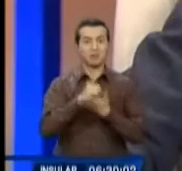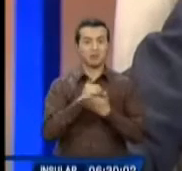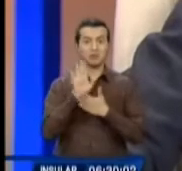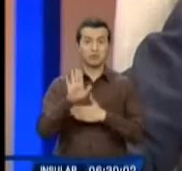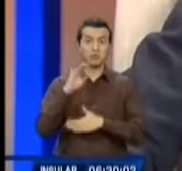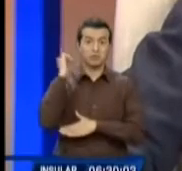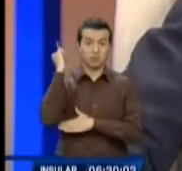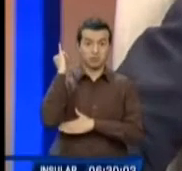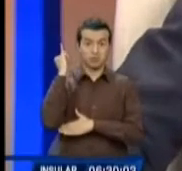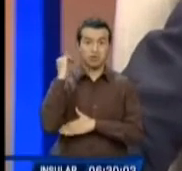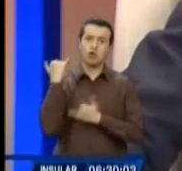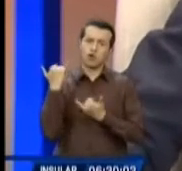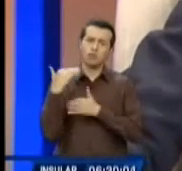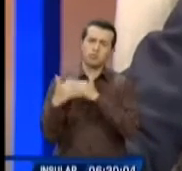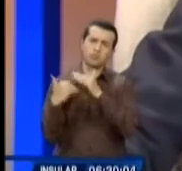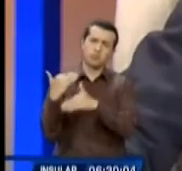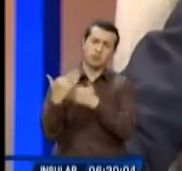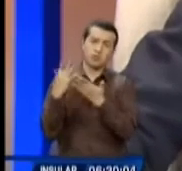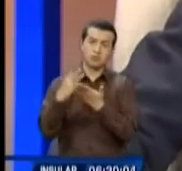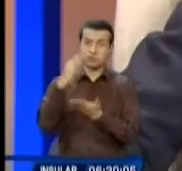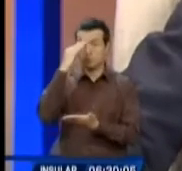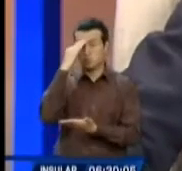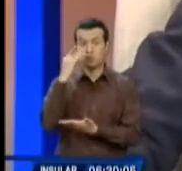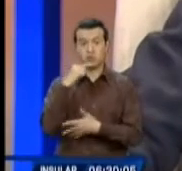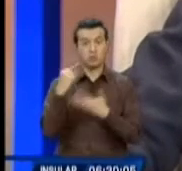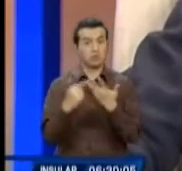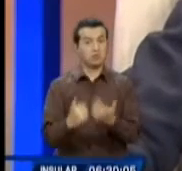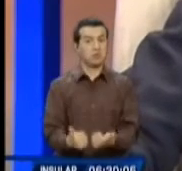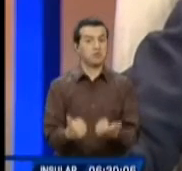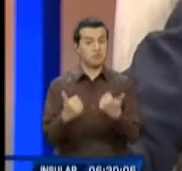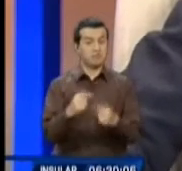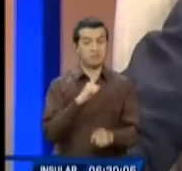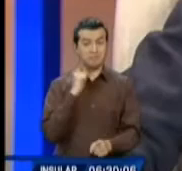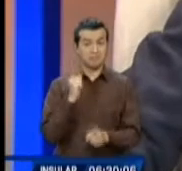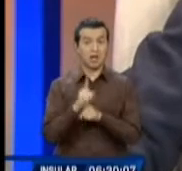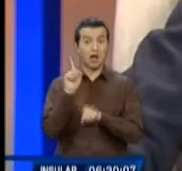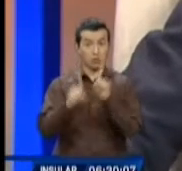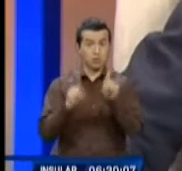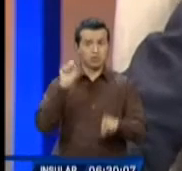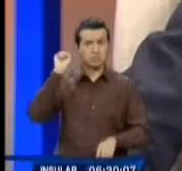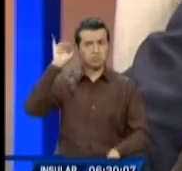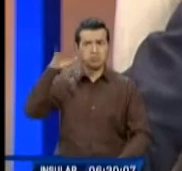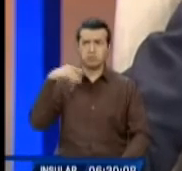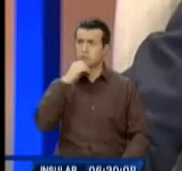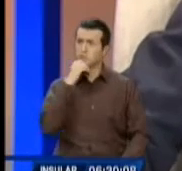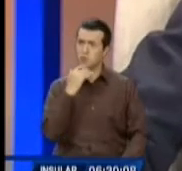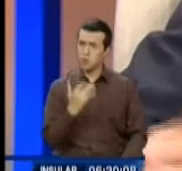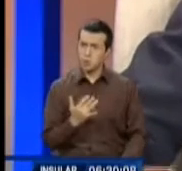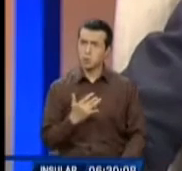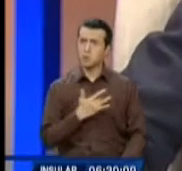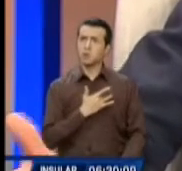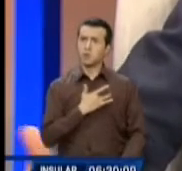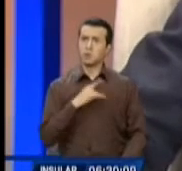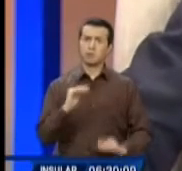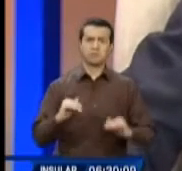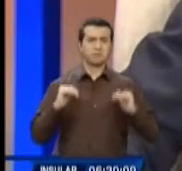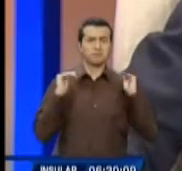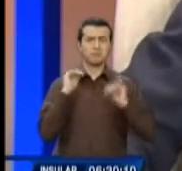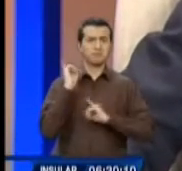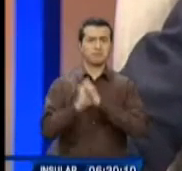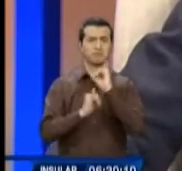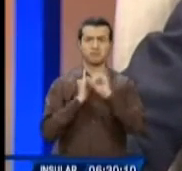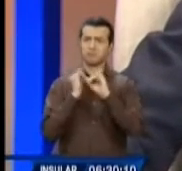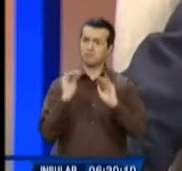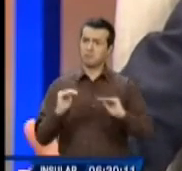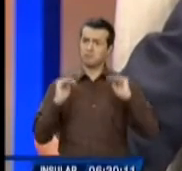que estamos en el proceso de aprender. Hay cosas muy buenas, hay películas que realmente nos han representado muy bien a nivel